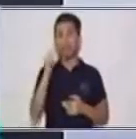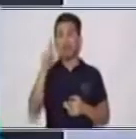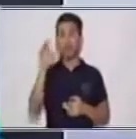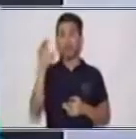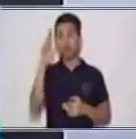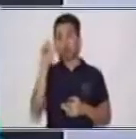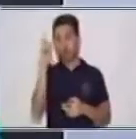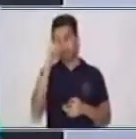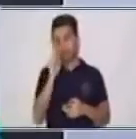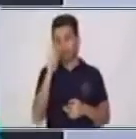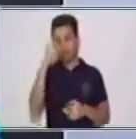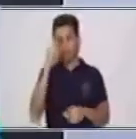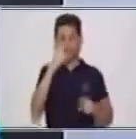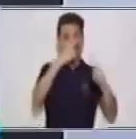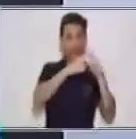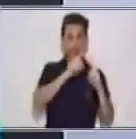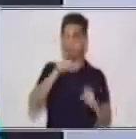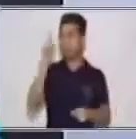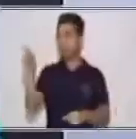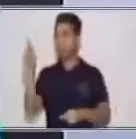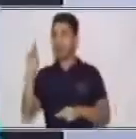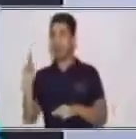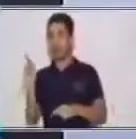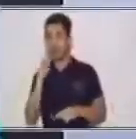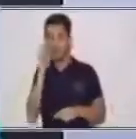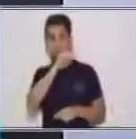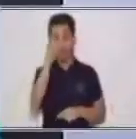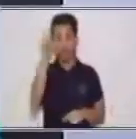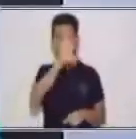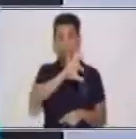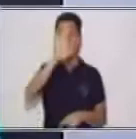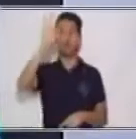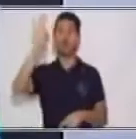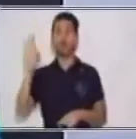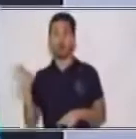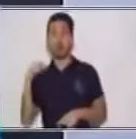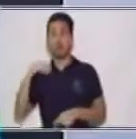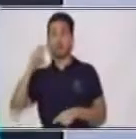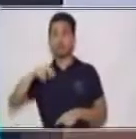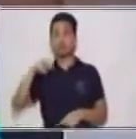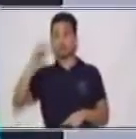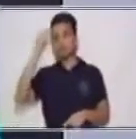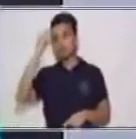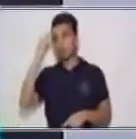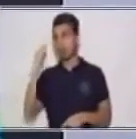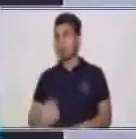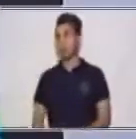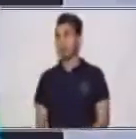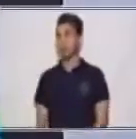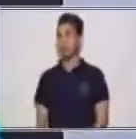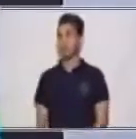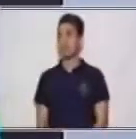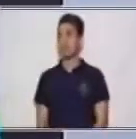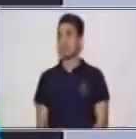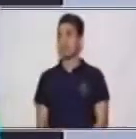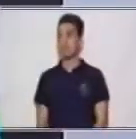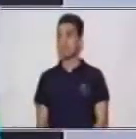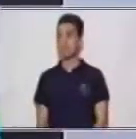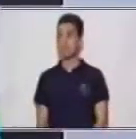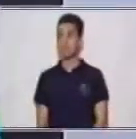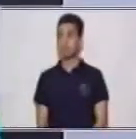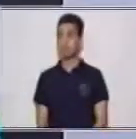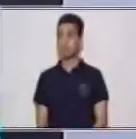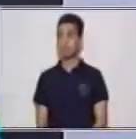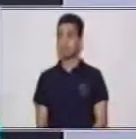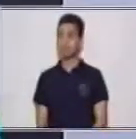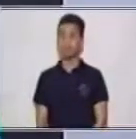verdadero, X y Y, y encontrar los datos que necesitamos saber. Profesora, ¿siempre se tiene que colocar así